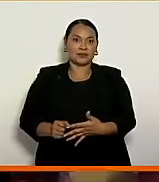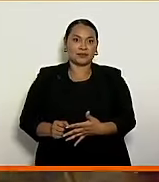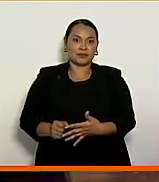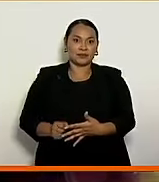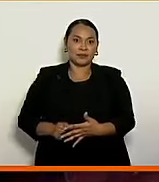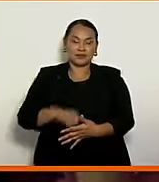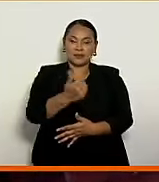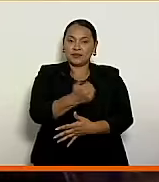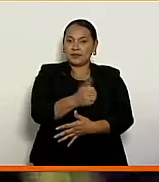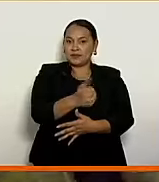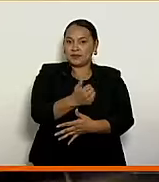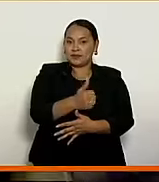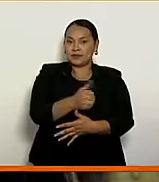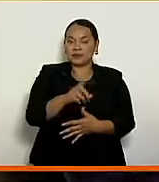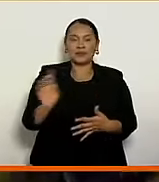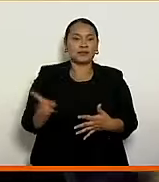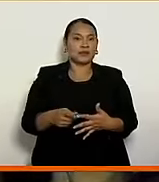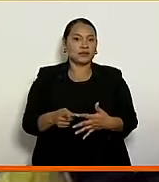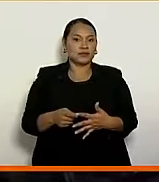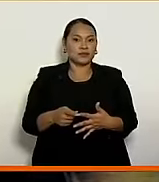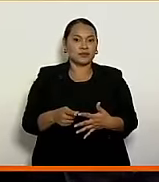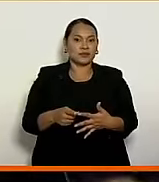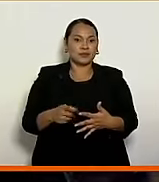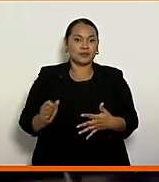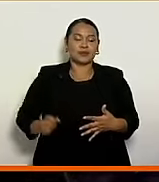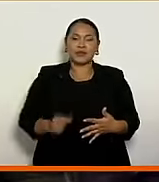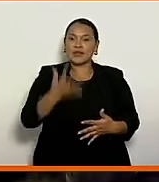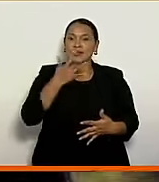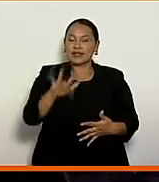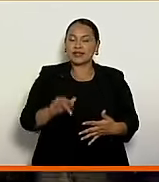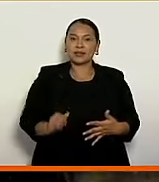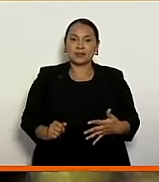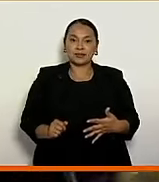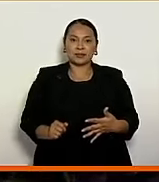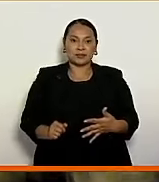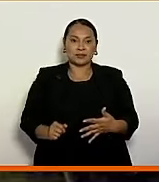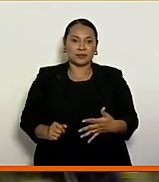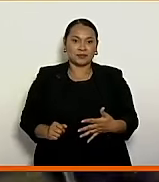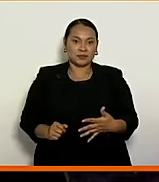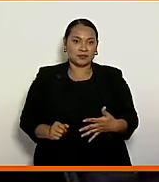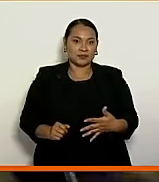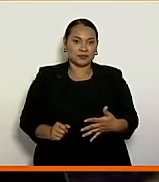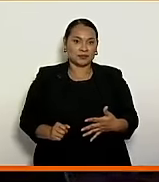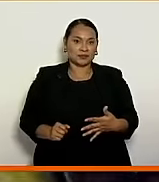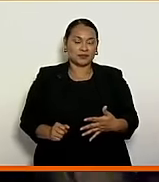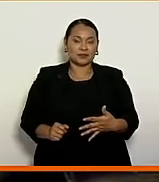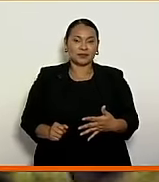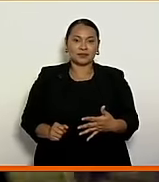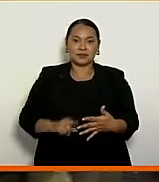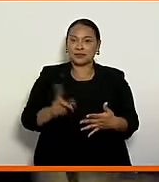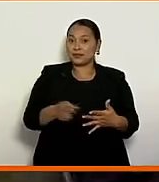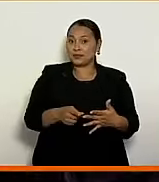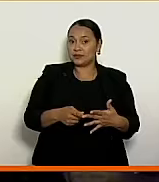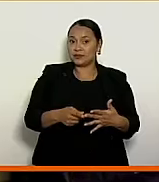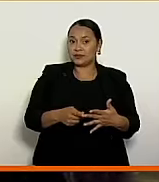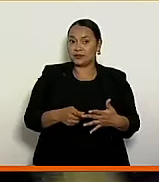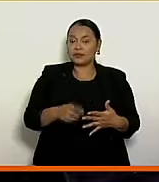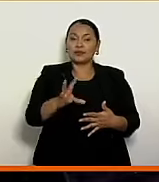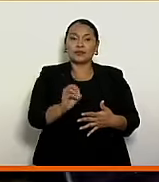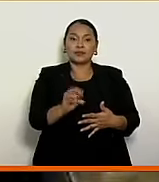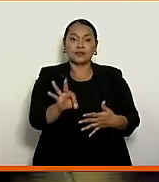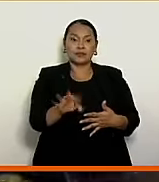10, segundo número ganador. Suerte, porque este es el 09, tercer